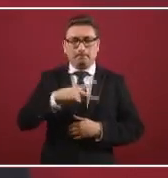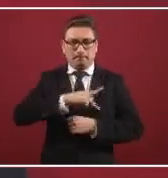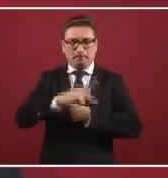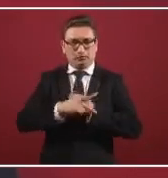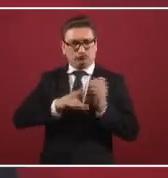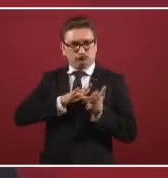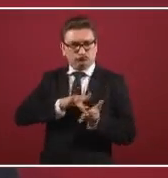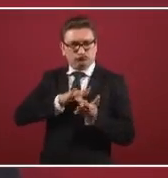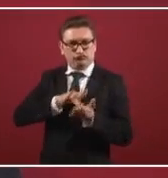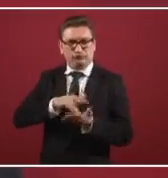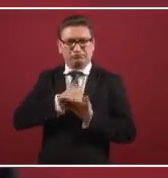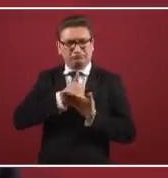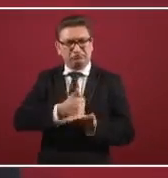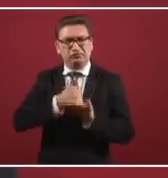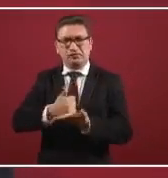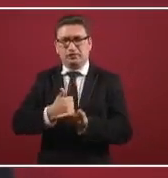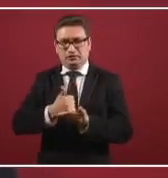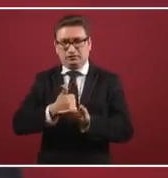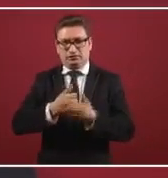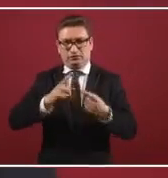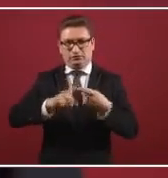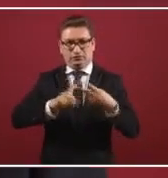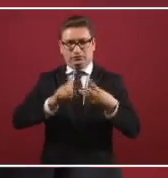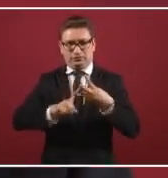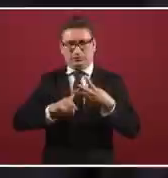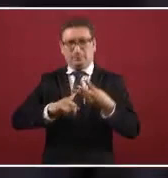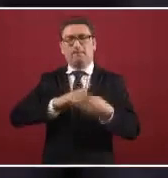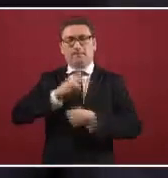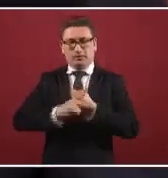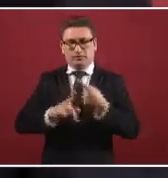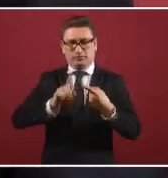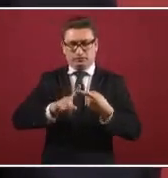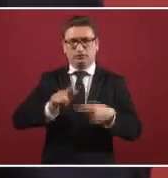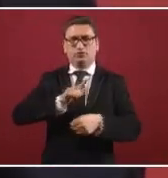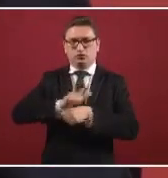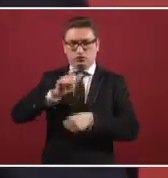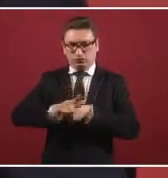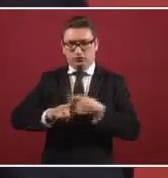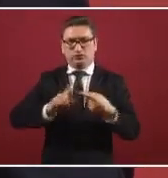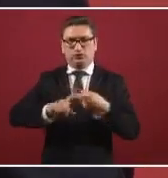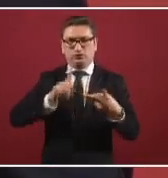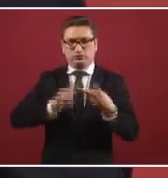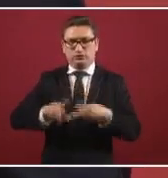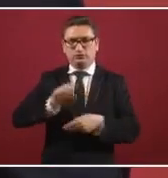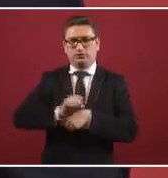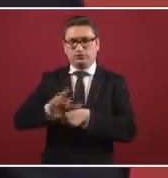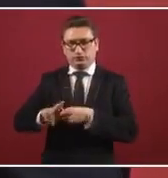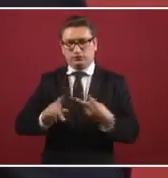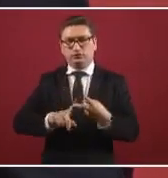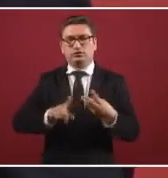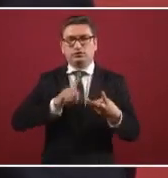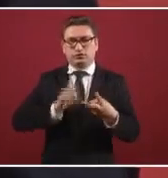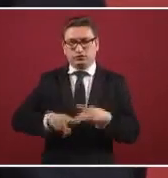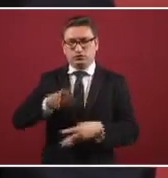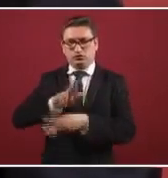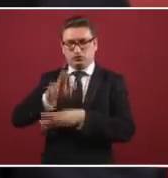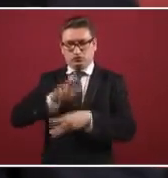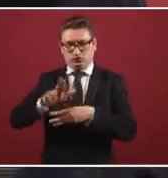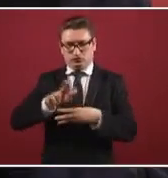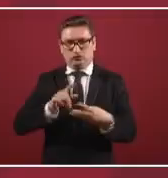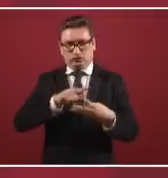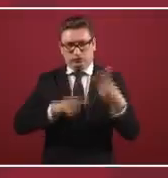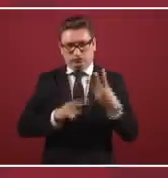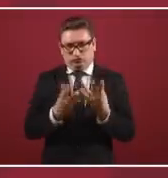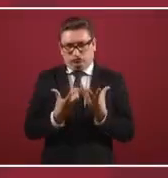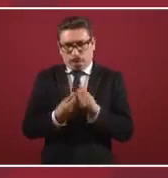en tres países, en Guatemala, en El Salvador y en Honduras. Pero